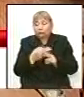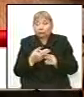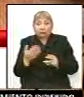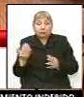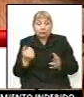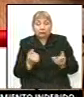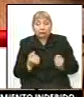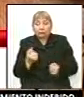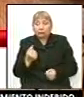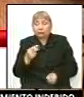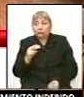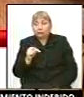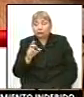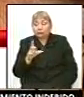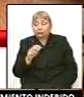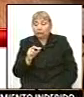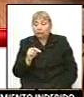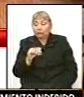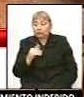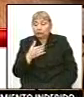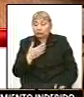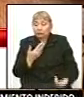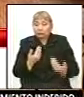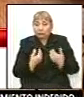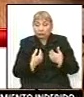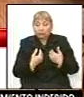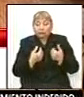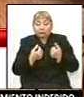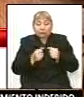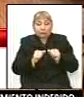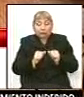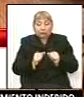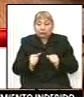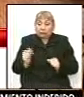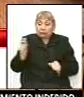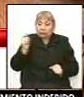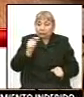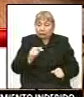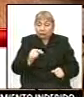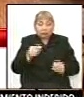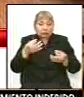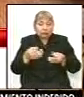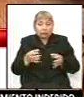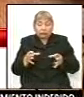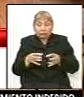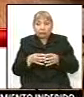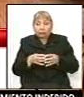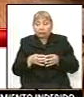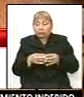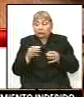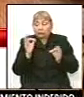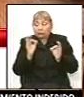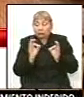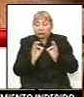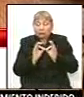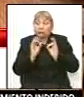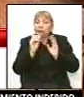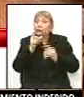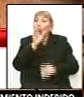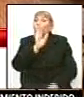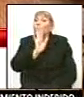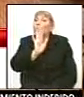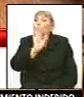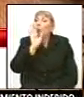llamarse la Nelly Cuaro, Juan Martín y Lizana, si ellos tenían esa intencionalidad para que por lo menos esta comisión se lleve a cabo y se puntualice de acuerdo a sus